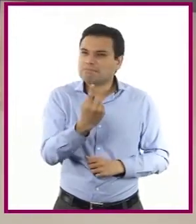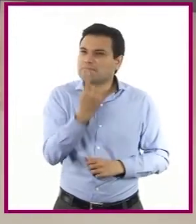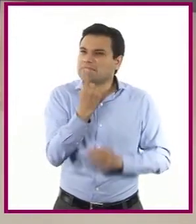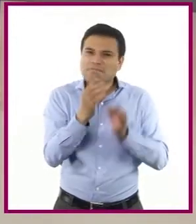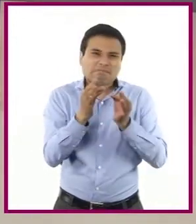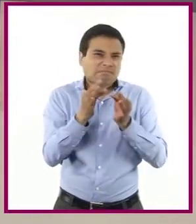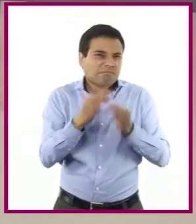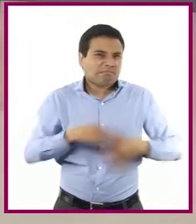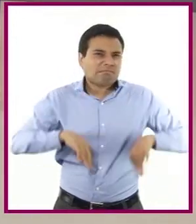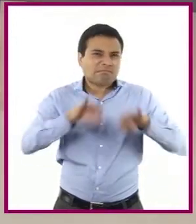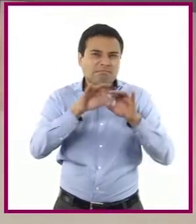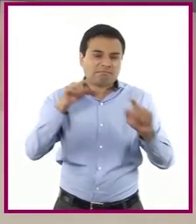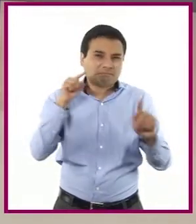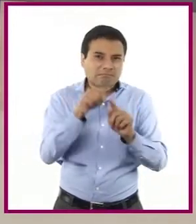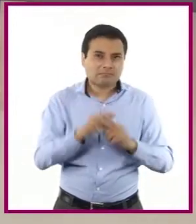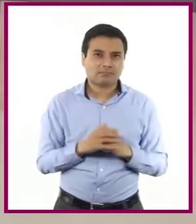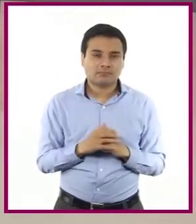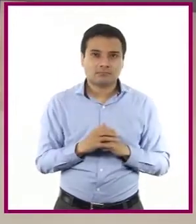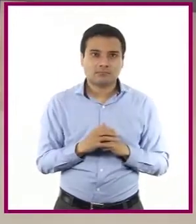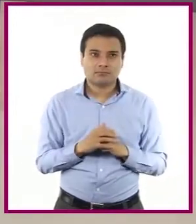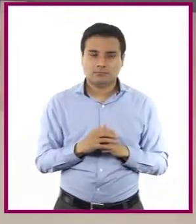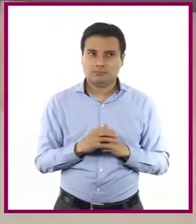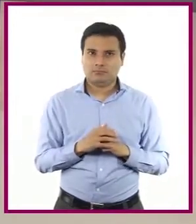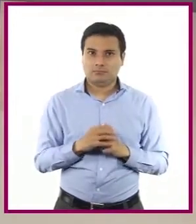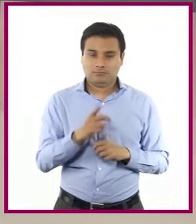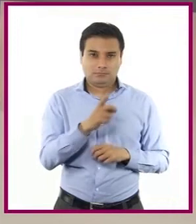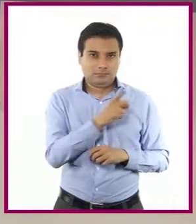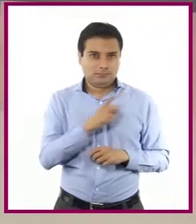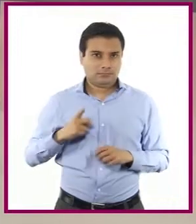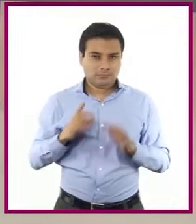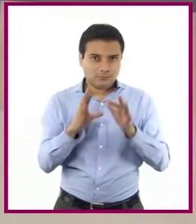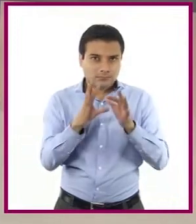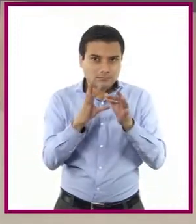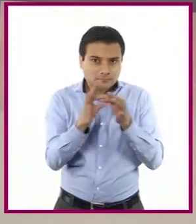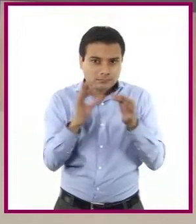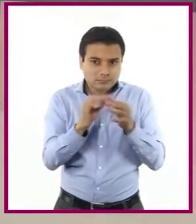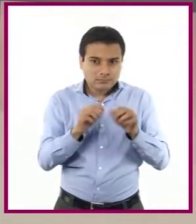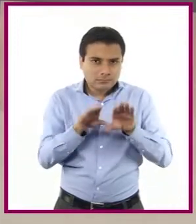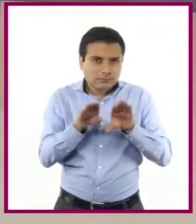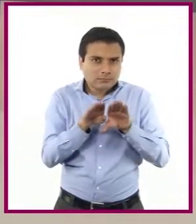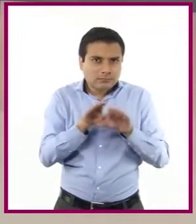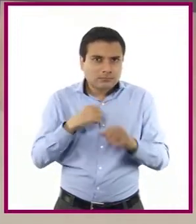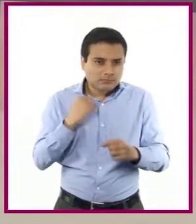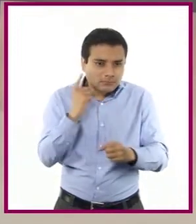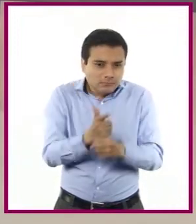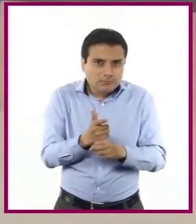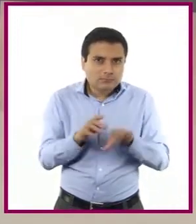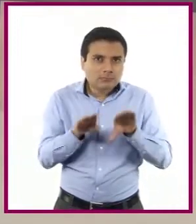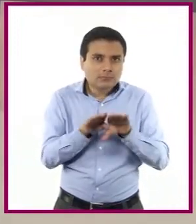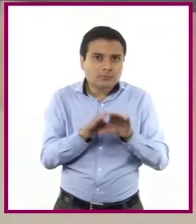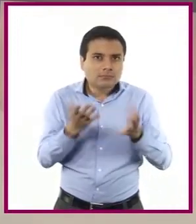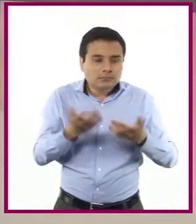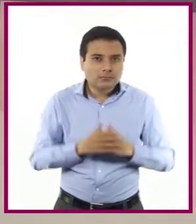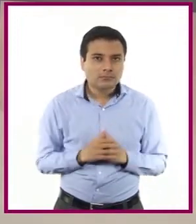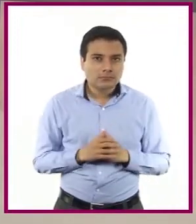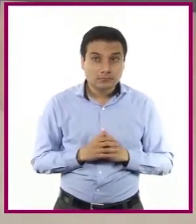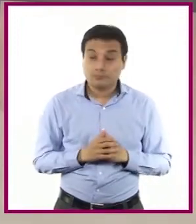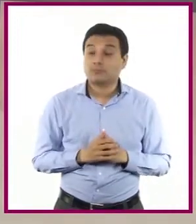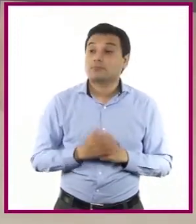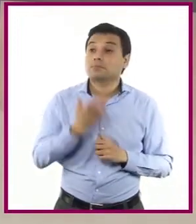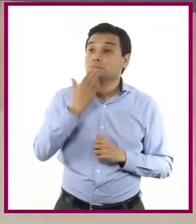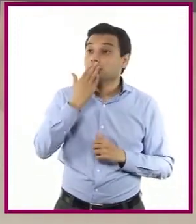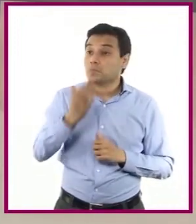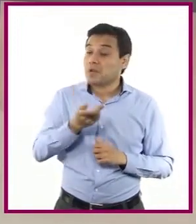de un texto, pero sería importante especificar cómo podemos saber exactamente cuál es esta. Muy